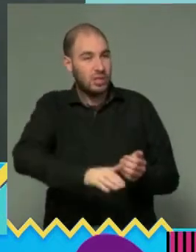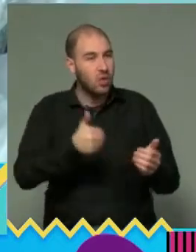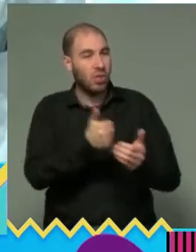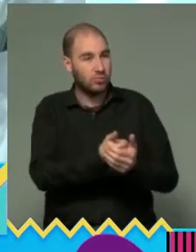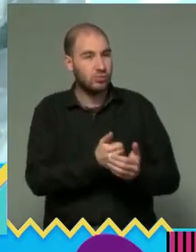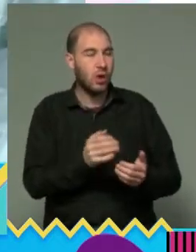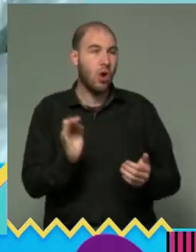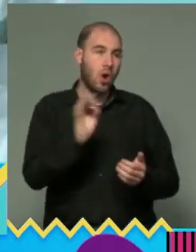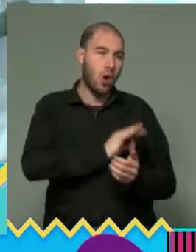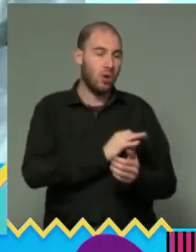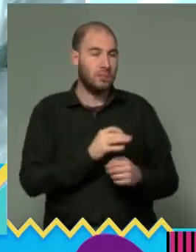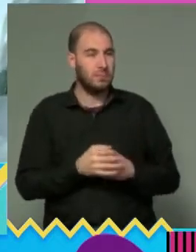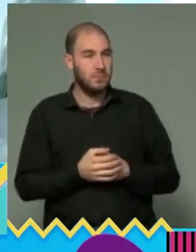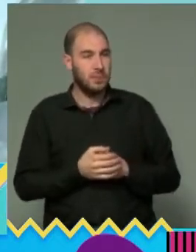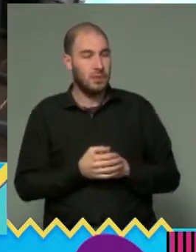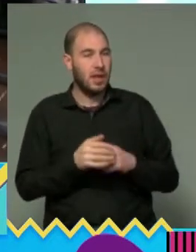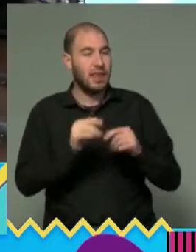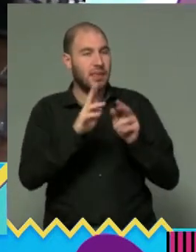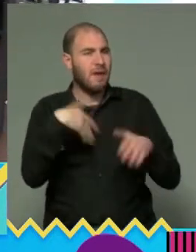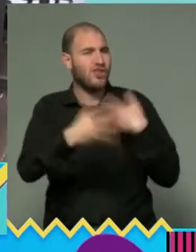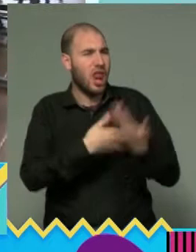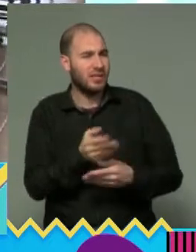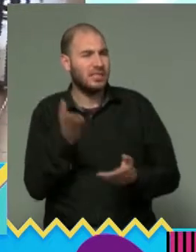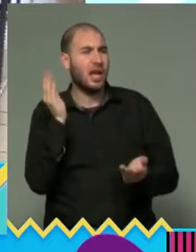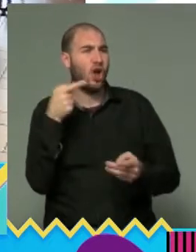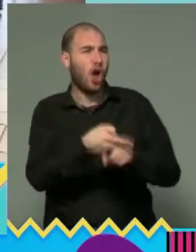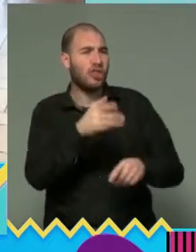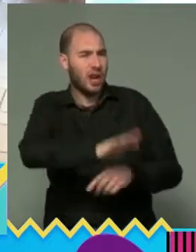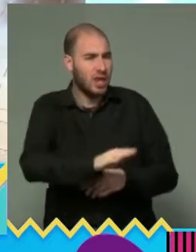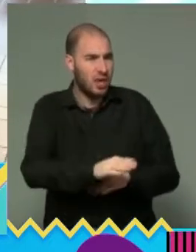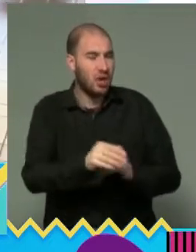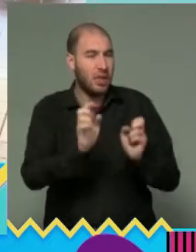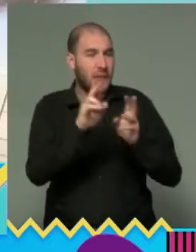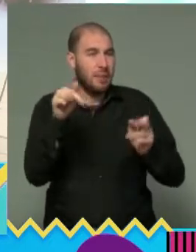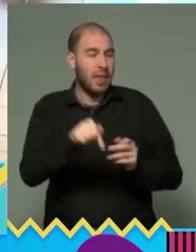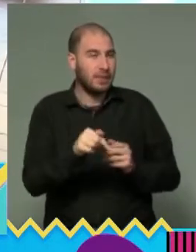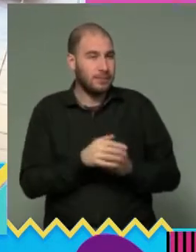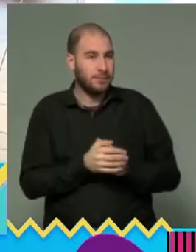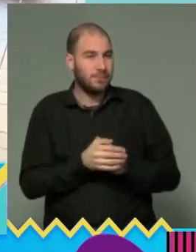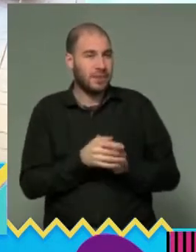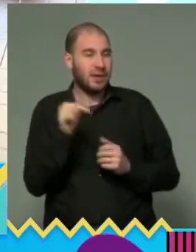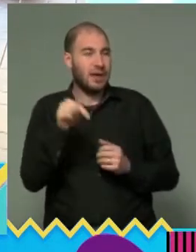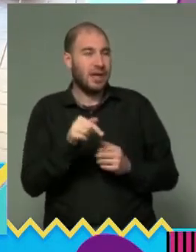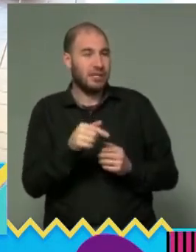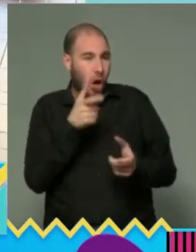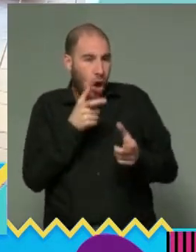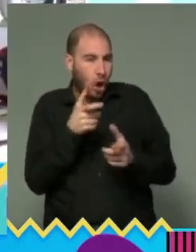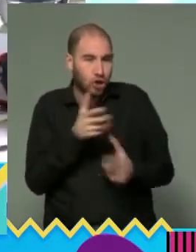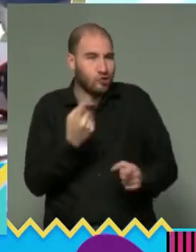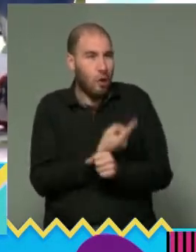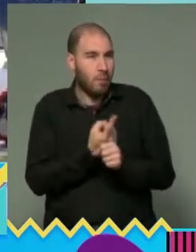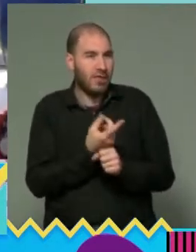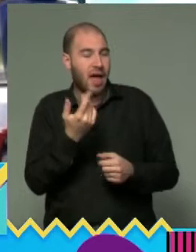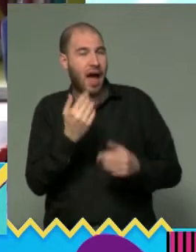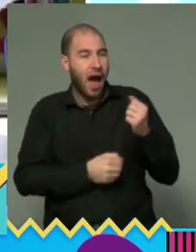o cuando hay acciones de violencia sobre un menor, son cosas que no las podemos controlar hasta que de